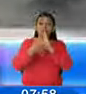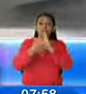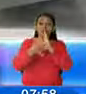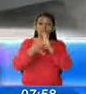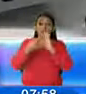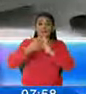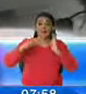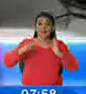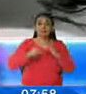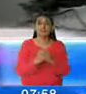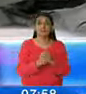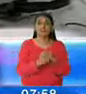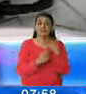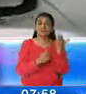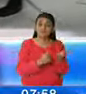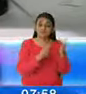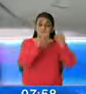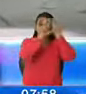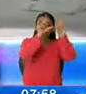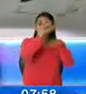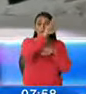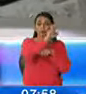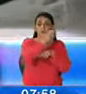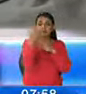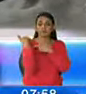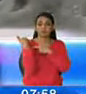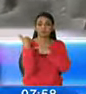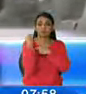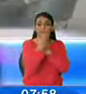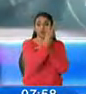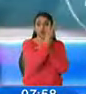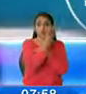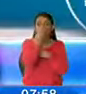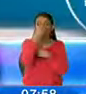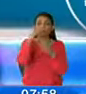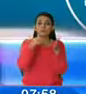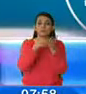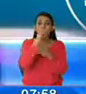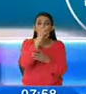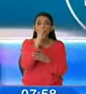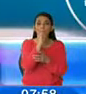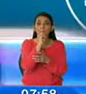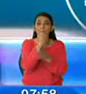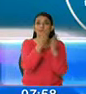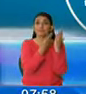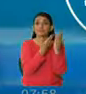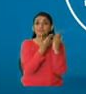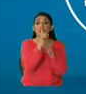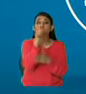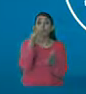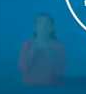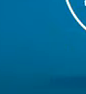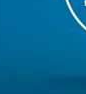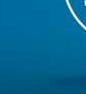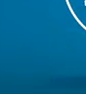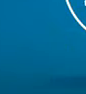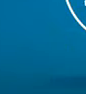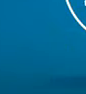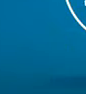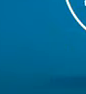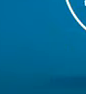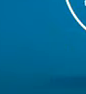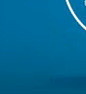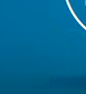Latam Autos es la responsable del portal patiotuerca.com. Este sitio recibe 1.8 millones de